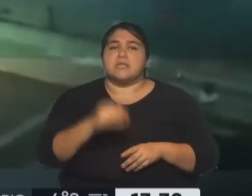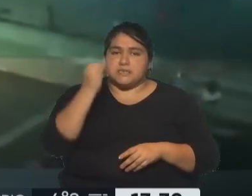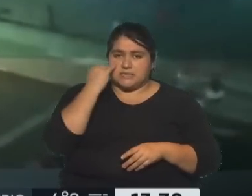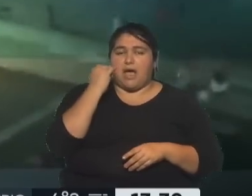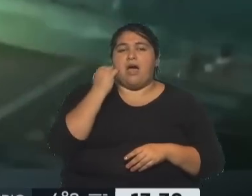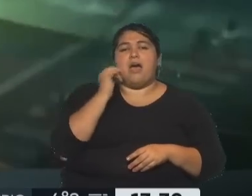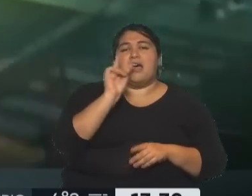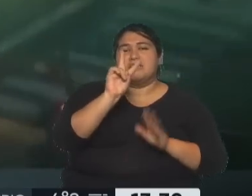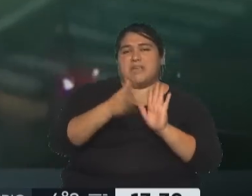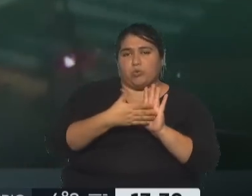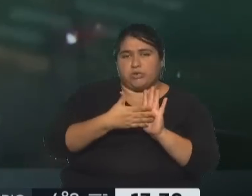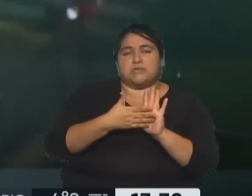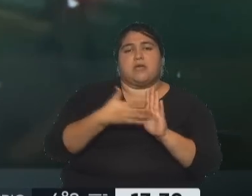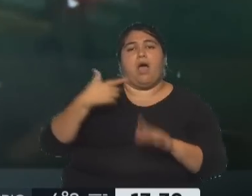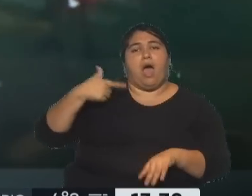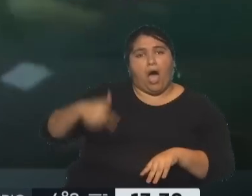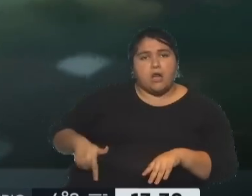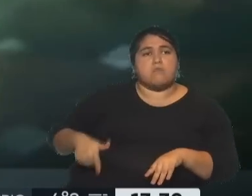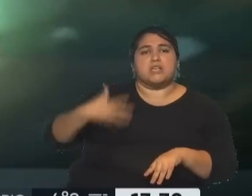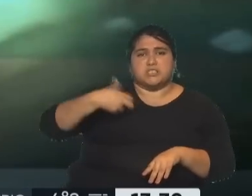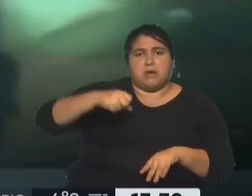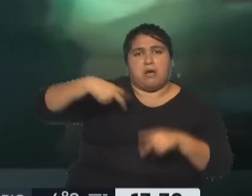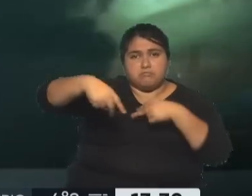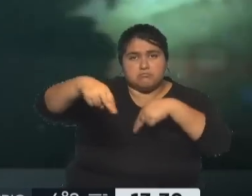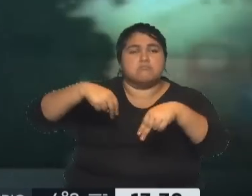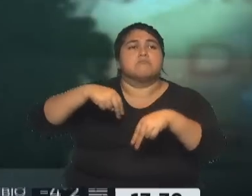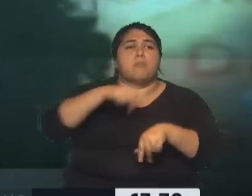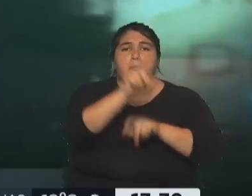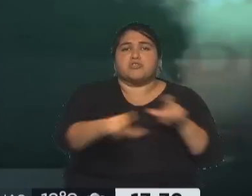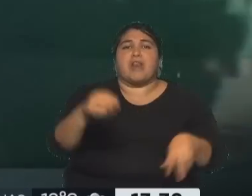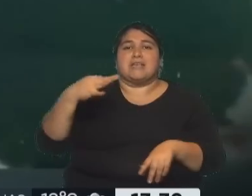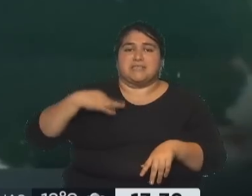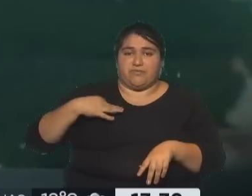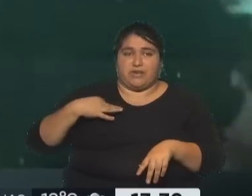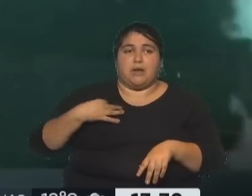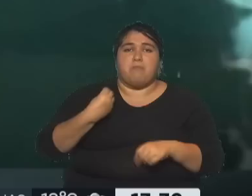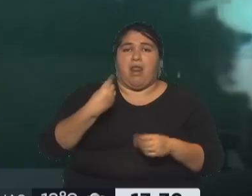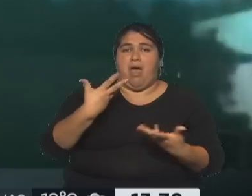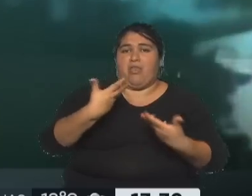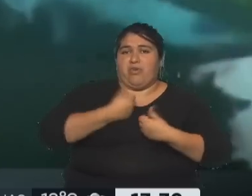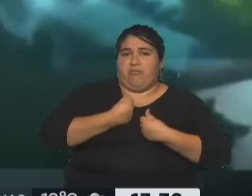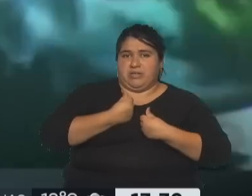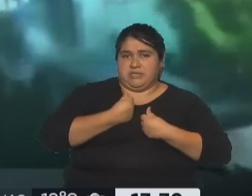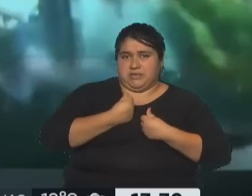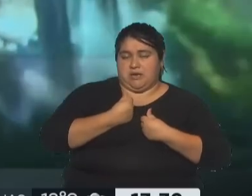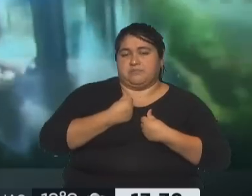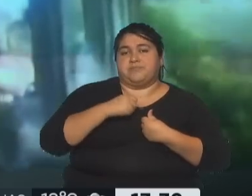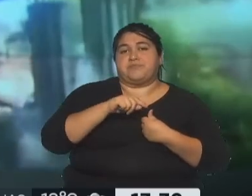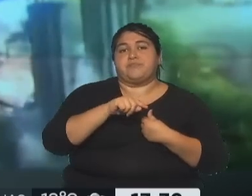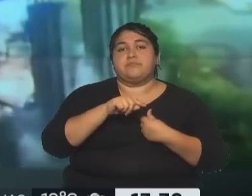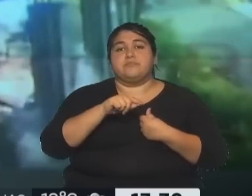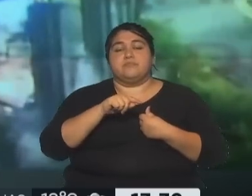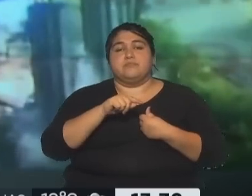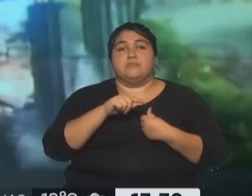la tenencia y porte de armas de uso civil para defensa personal de acuerdo con